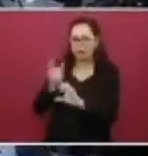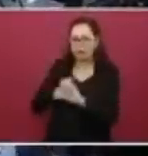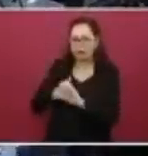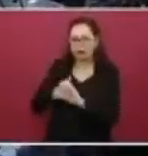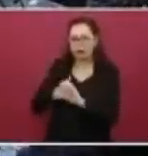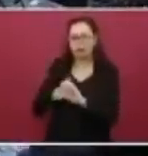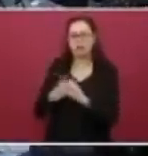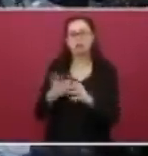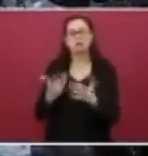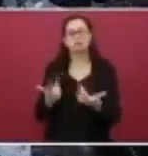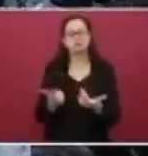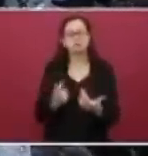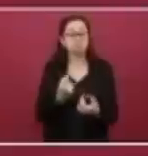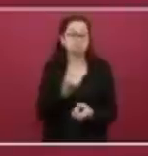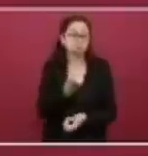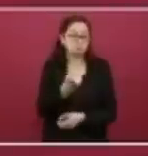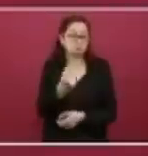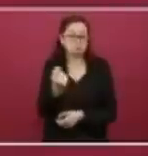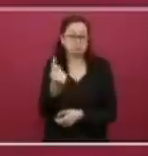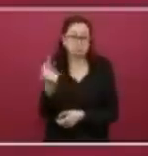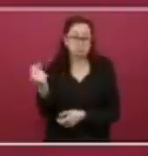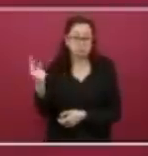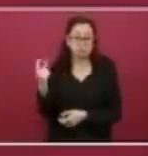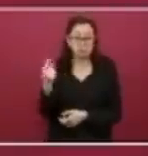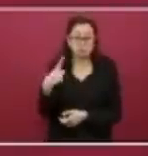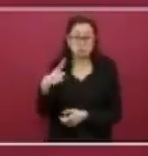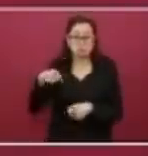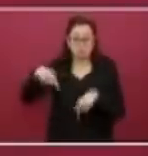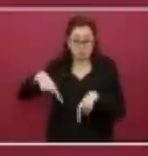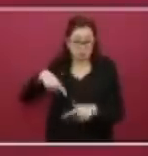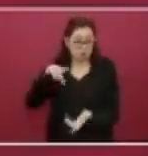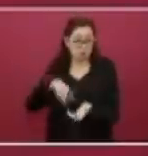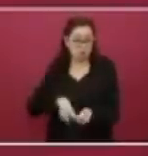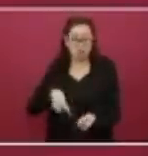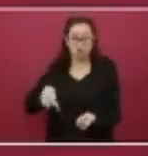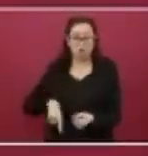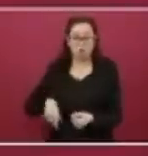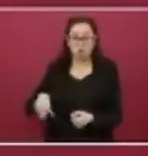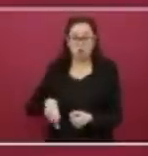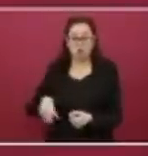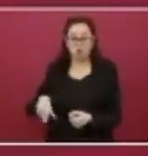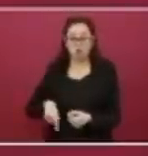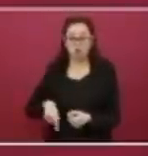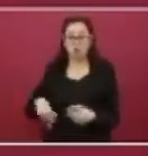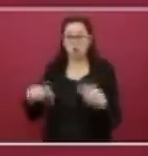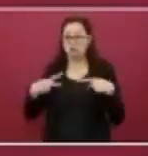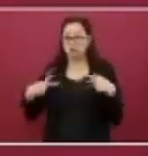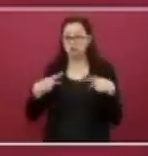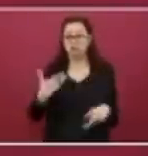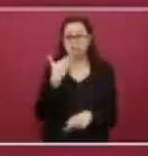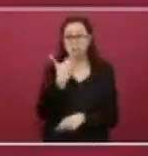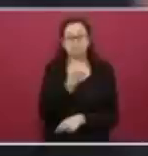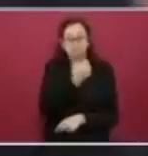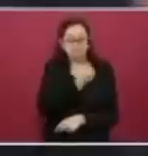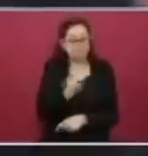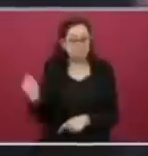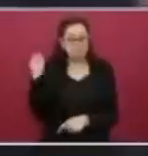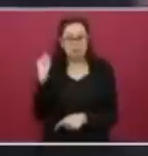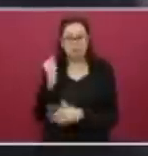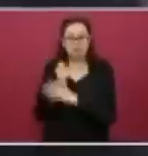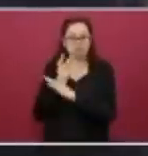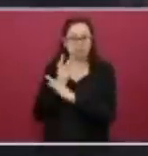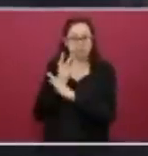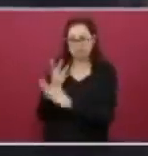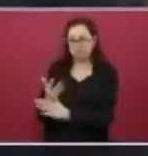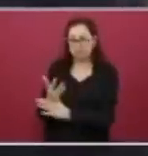hay quienes sostienen aquí adentro especialistas de que